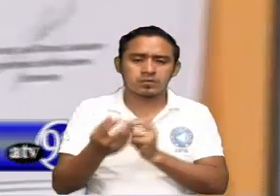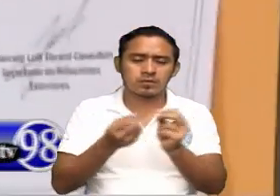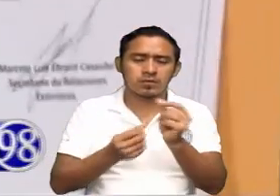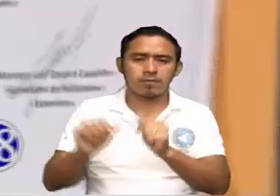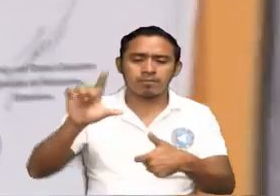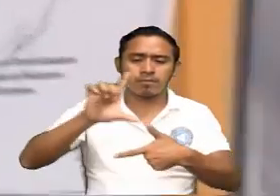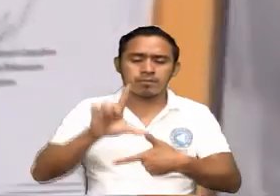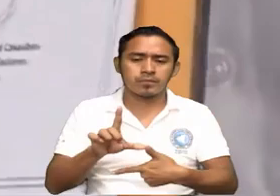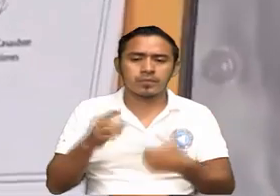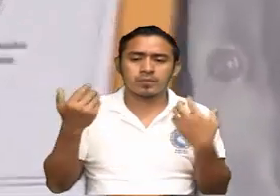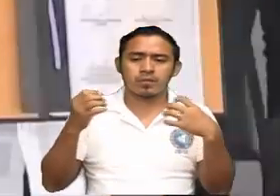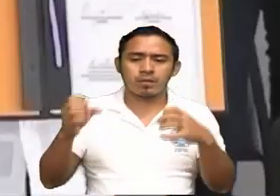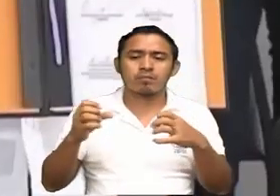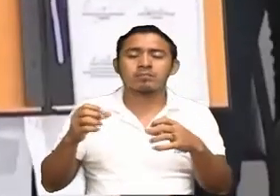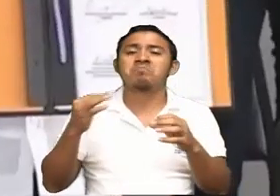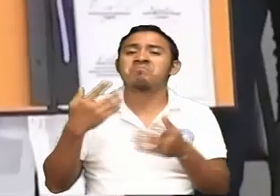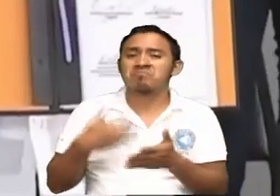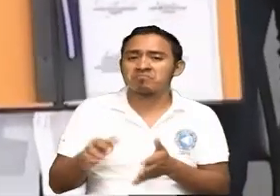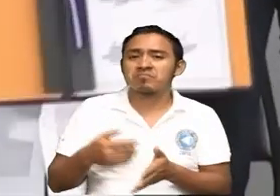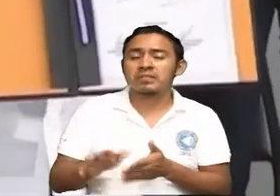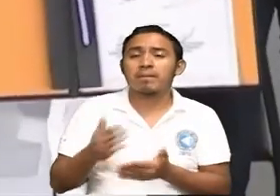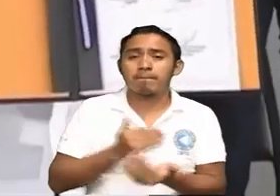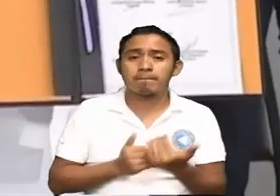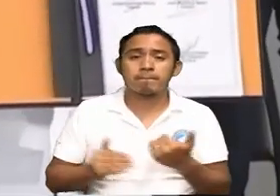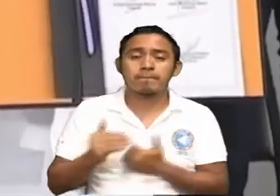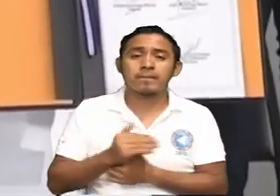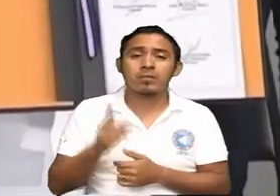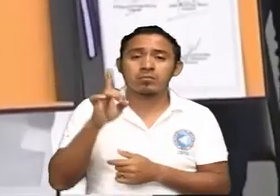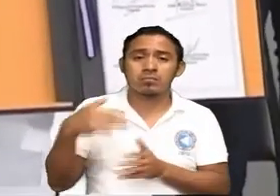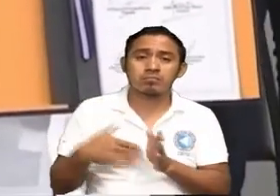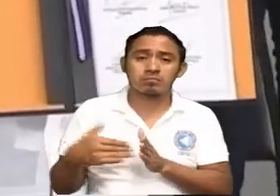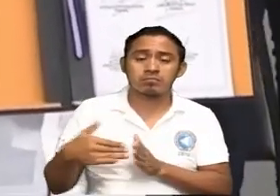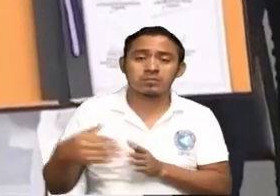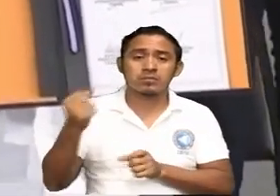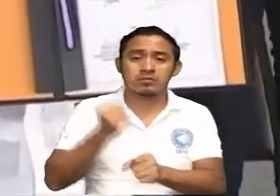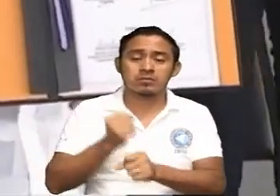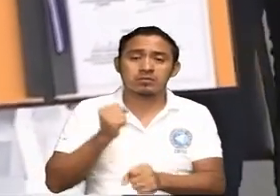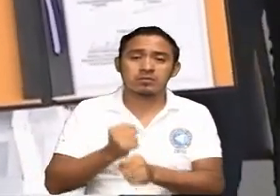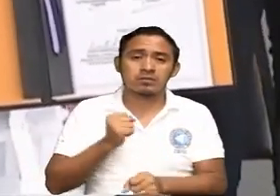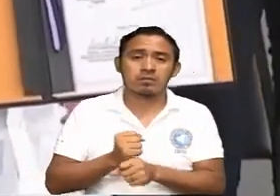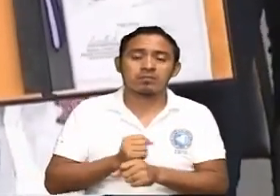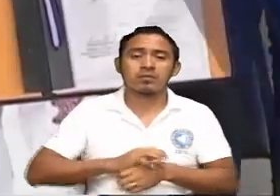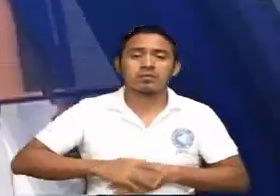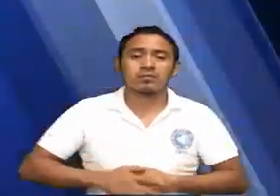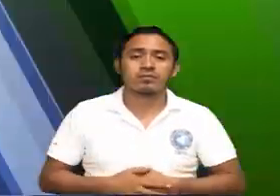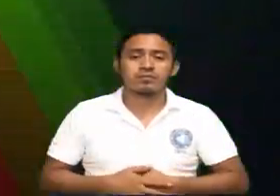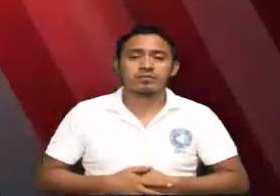y el Caribe, sería posible generar hasta 1 millón de empleos en la región.